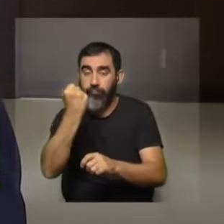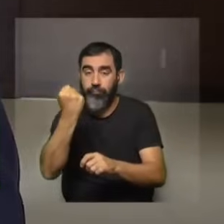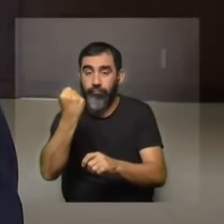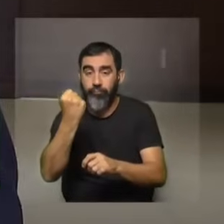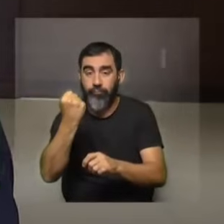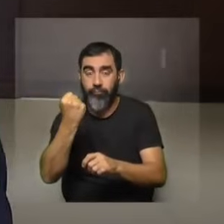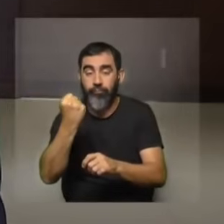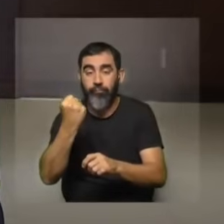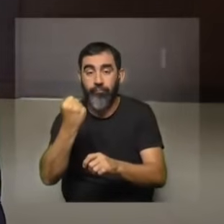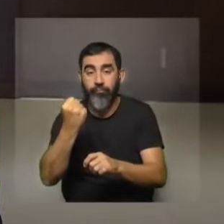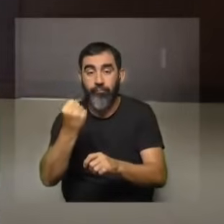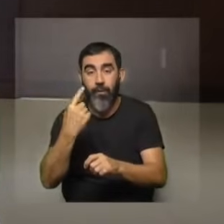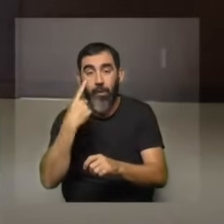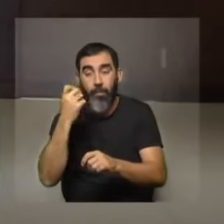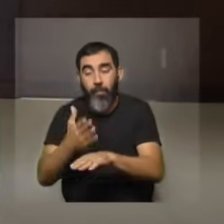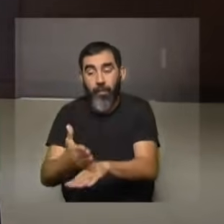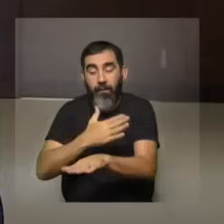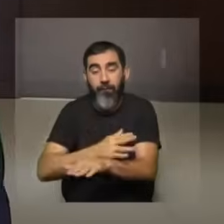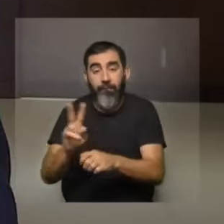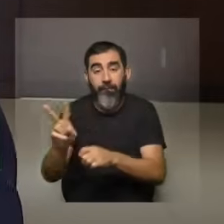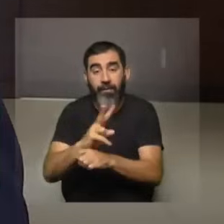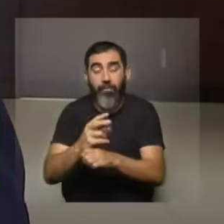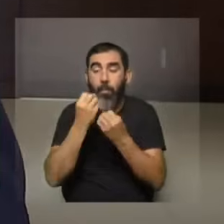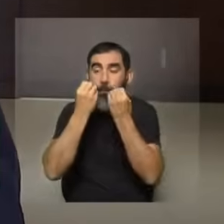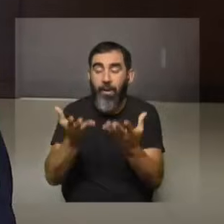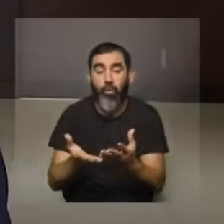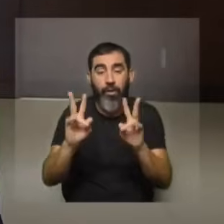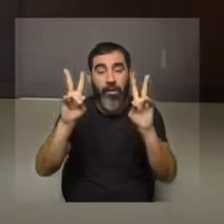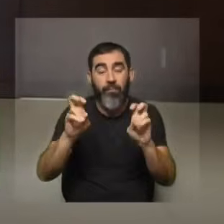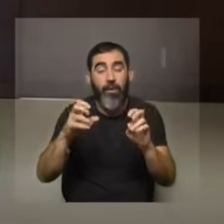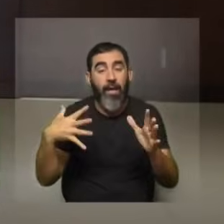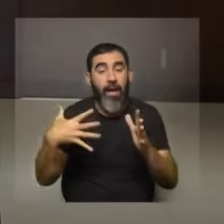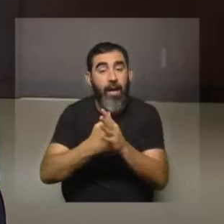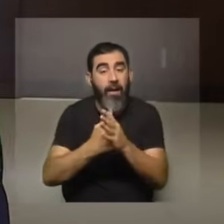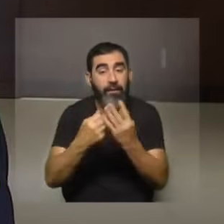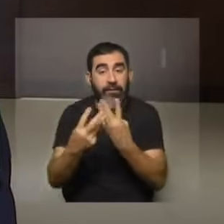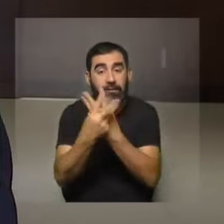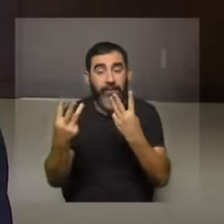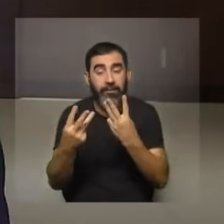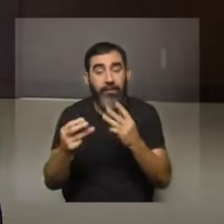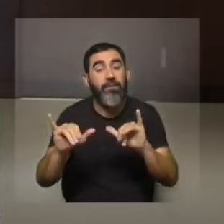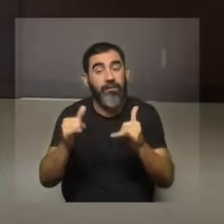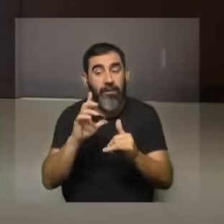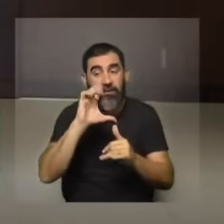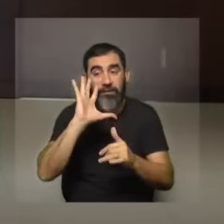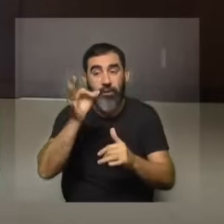es una función muy interesante que nos va a aportar seguramente mejoras en los guarismos que hoy tenemos sobre seguridad, cosa que ya está pasando en Montevideo hace unos años, como